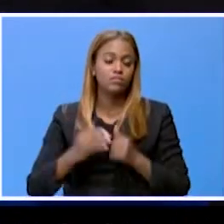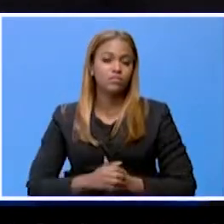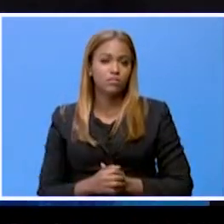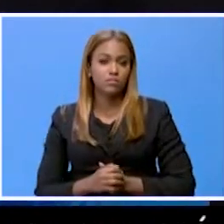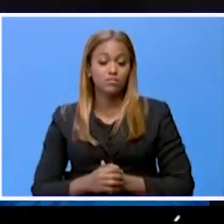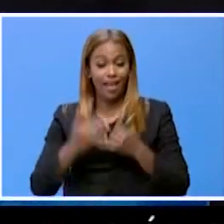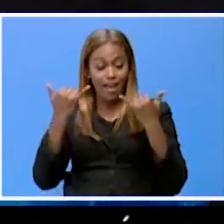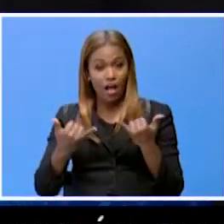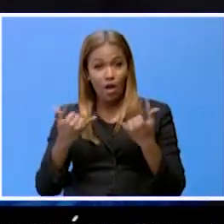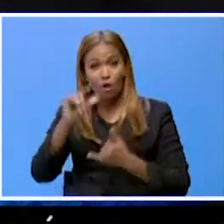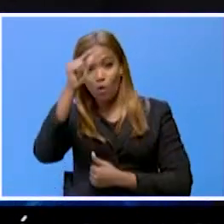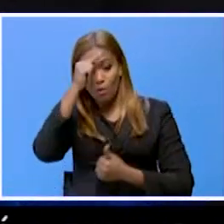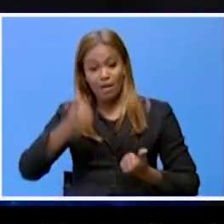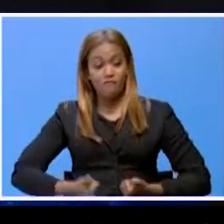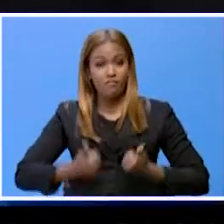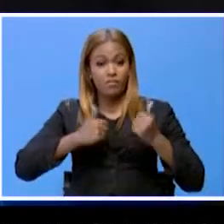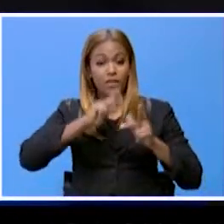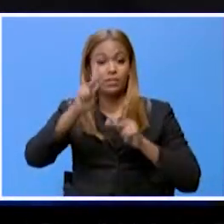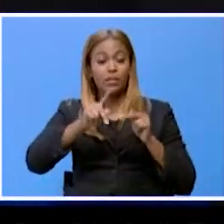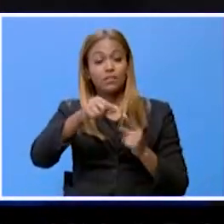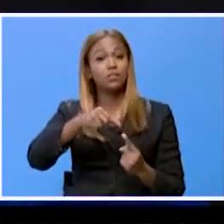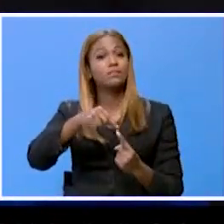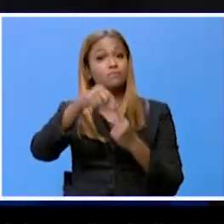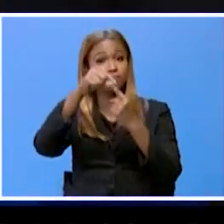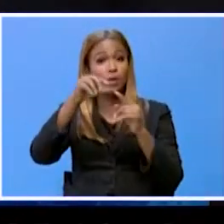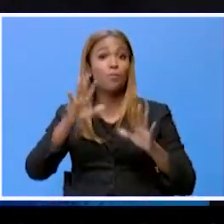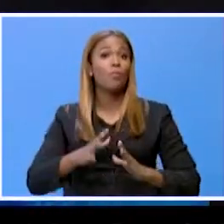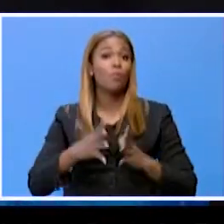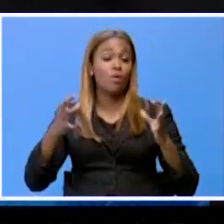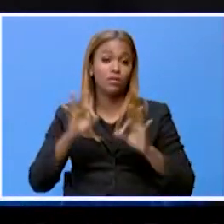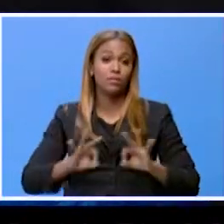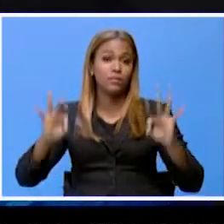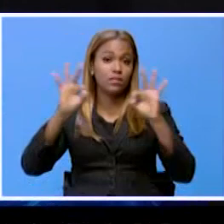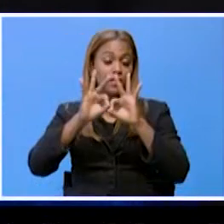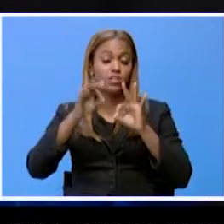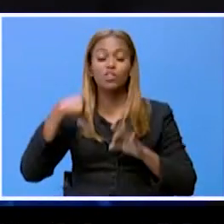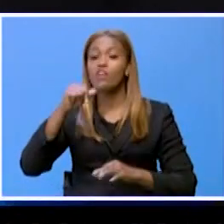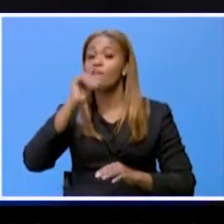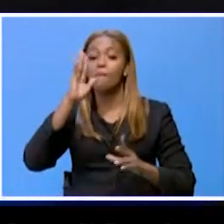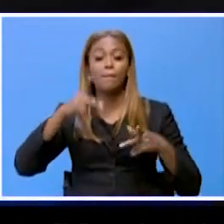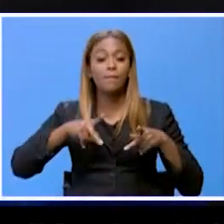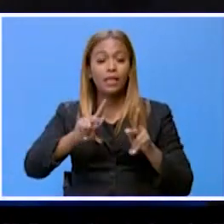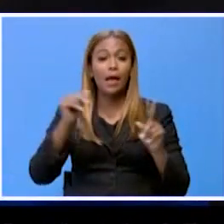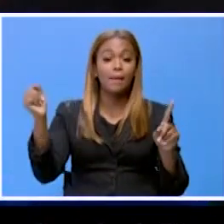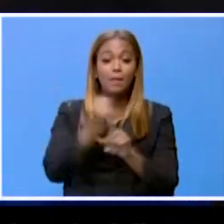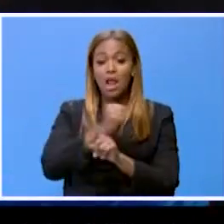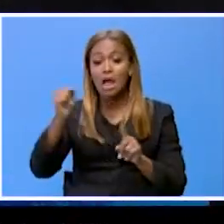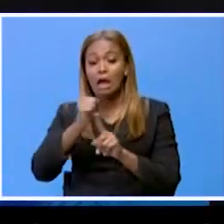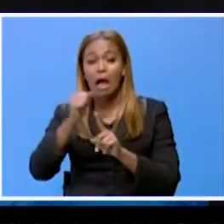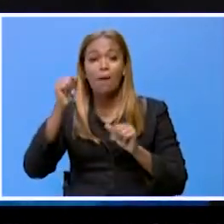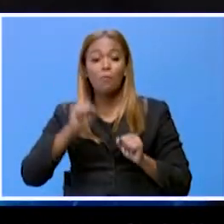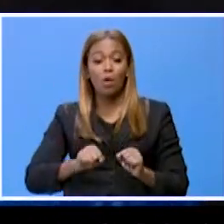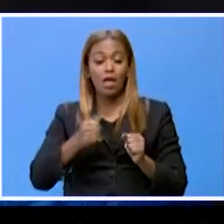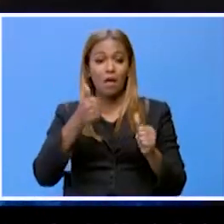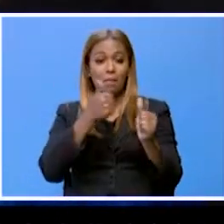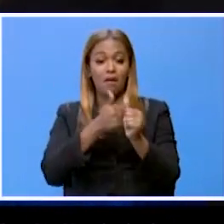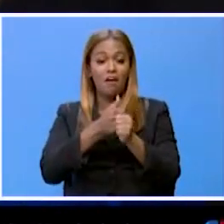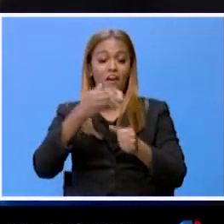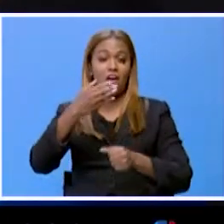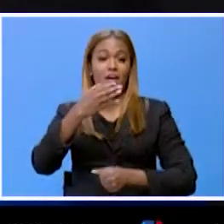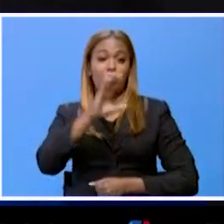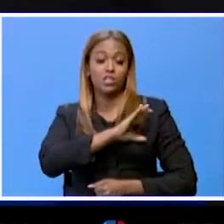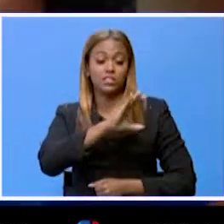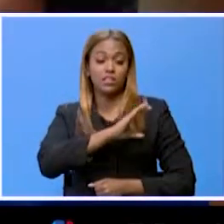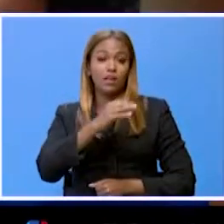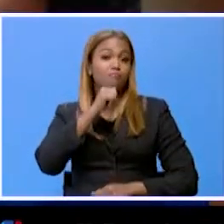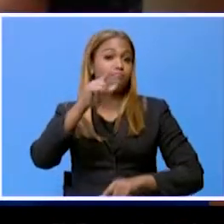este gobierno la vida humana es sagrada y no vamos a tolerar que la violencia nazca de las propias fuerzas que deban